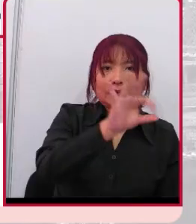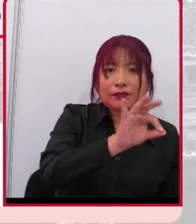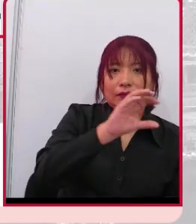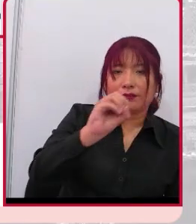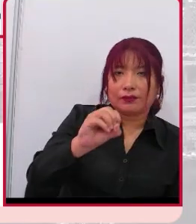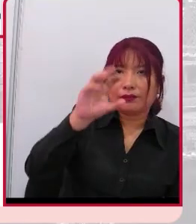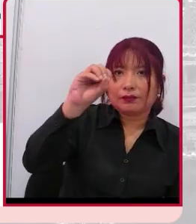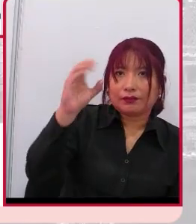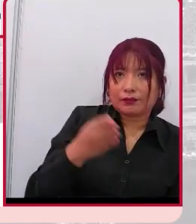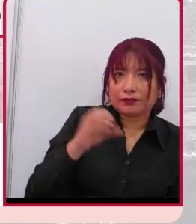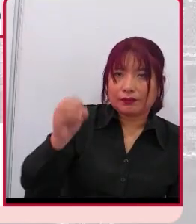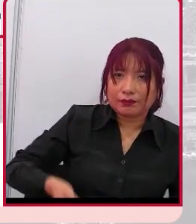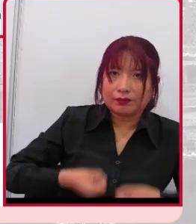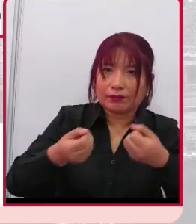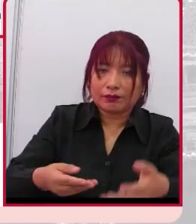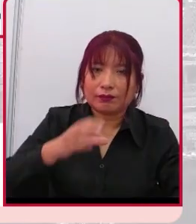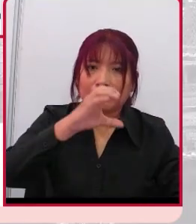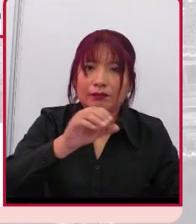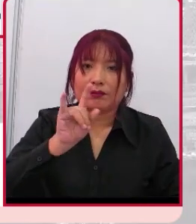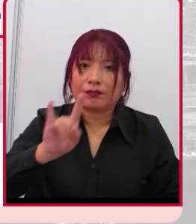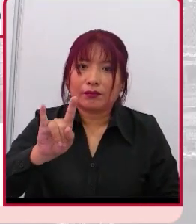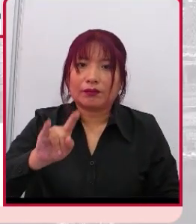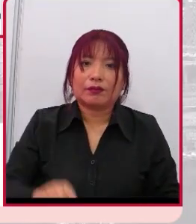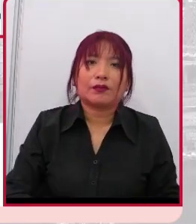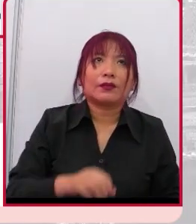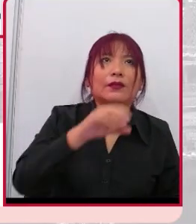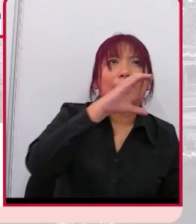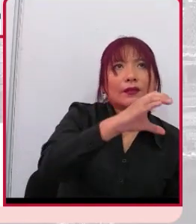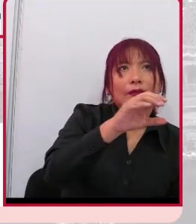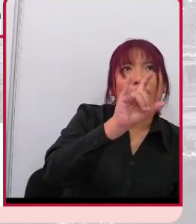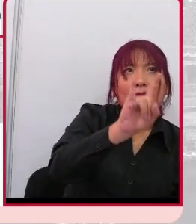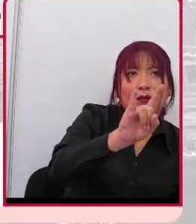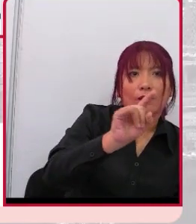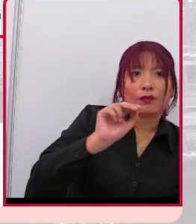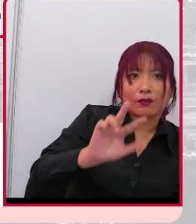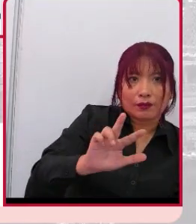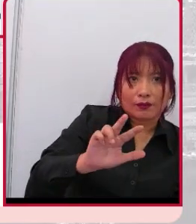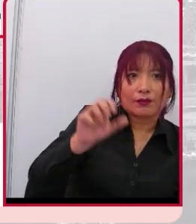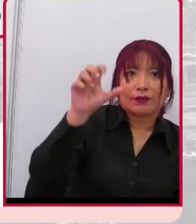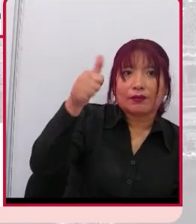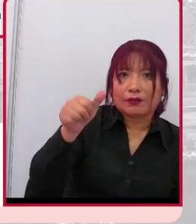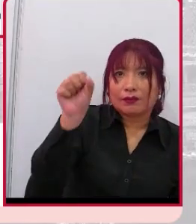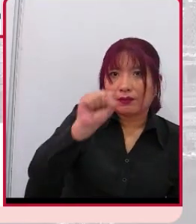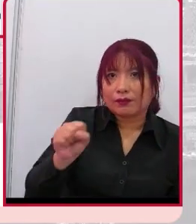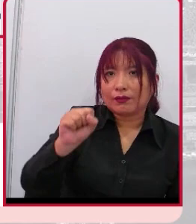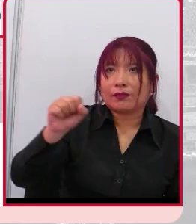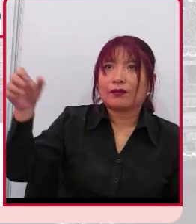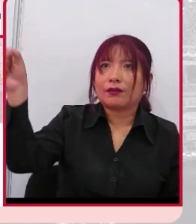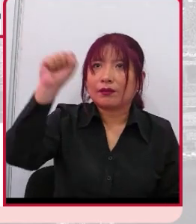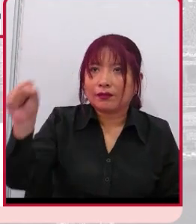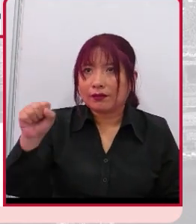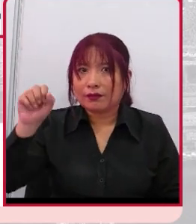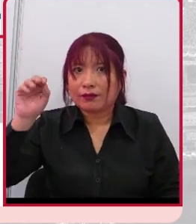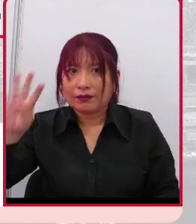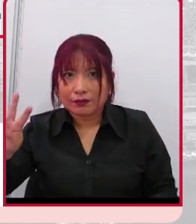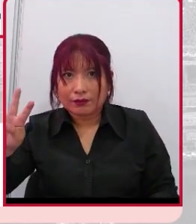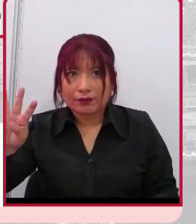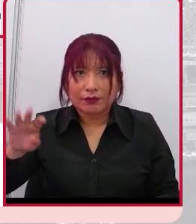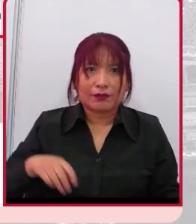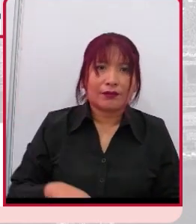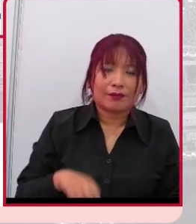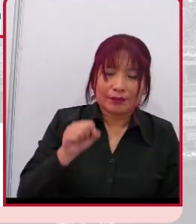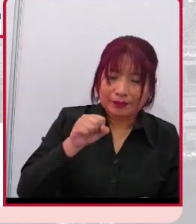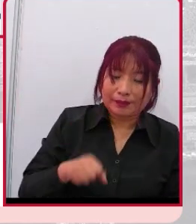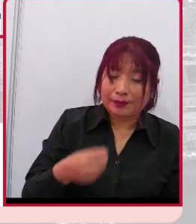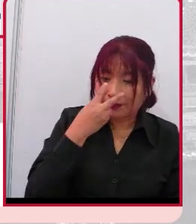mineral aportante de cobre es enargita. Sin embargo, existen también diferentes calidades de minerales y existía uno